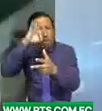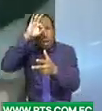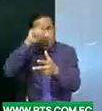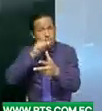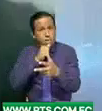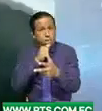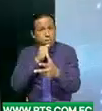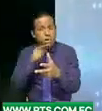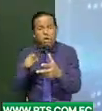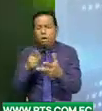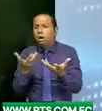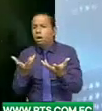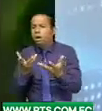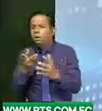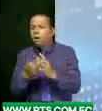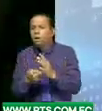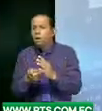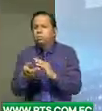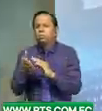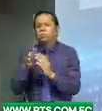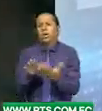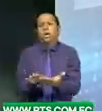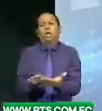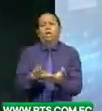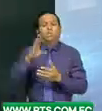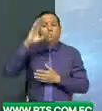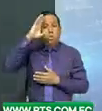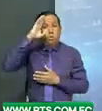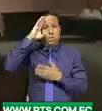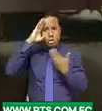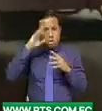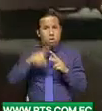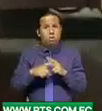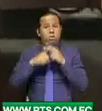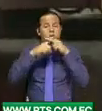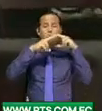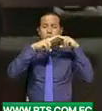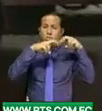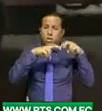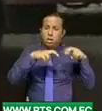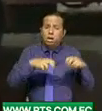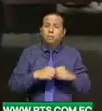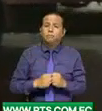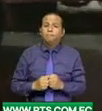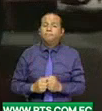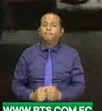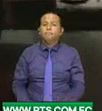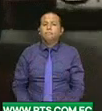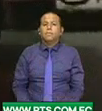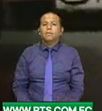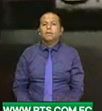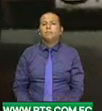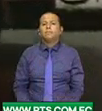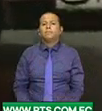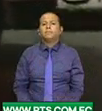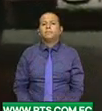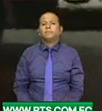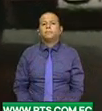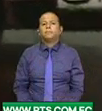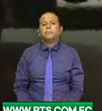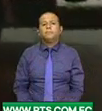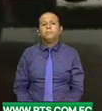confirmó su deceso la policía abrió una investigación por este caso informó adriana peralta